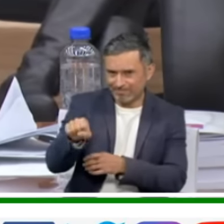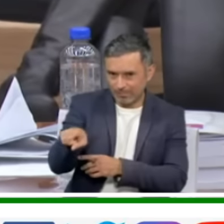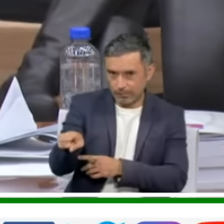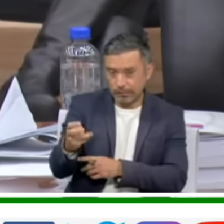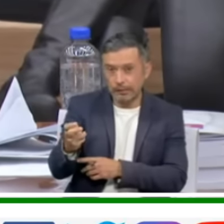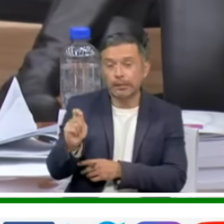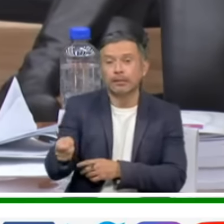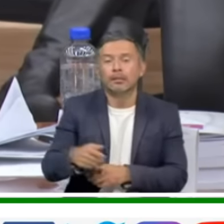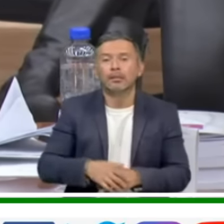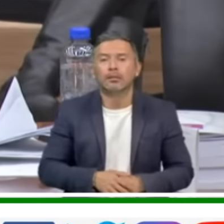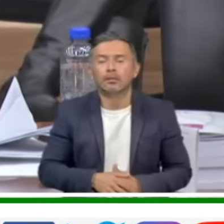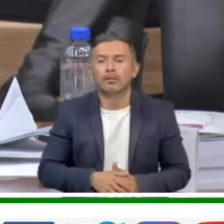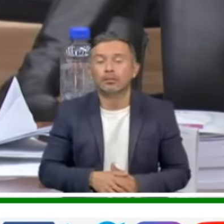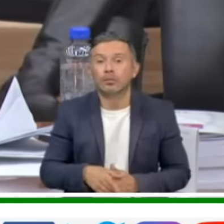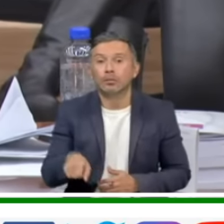de vista